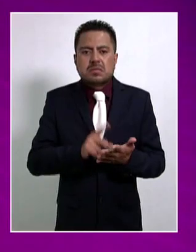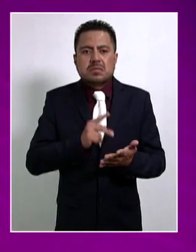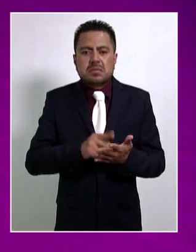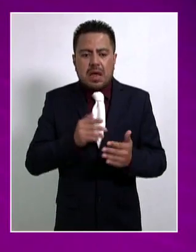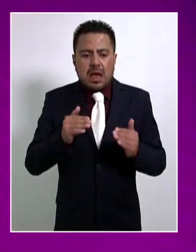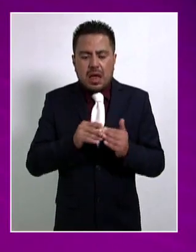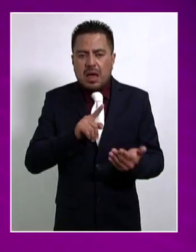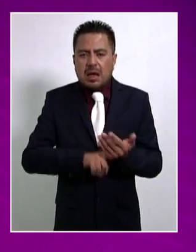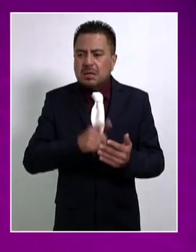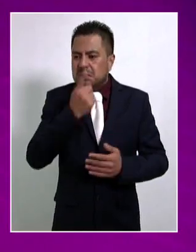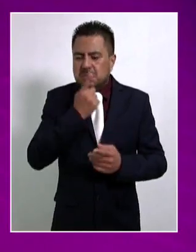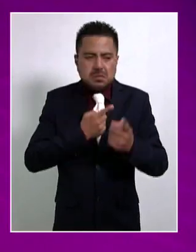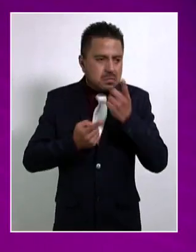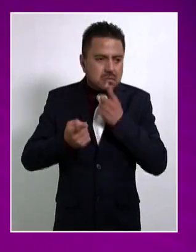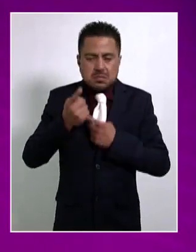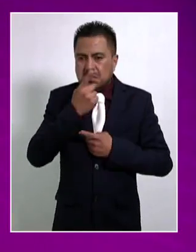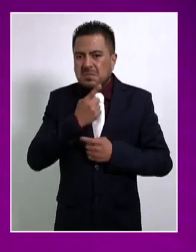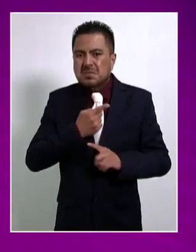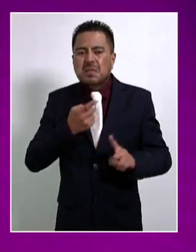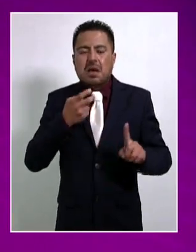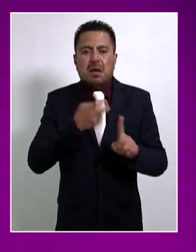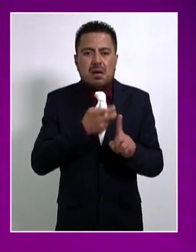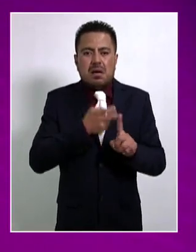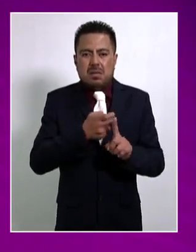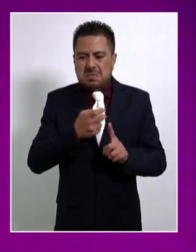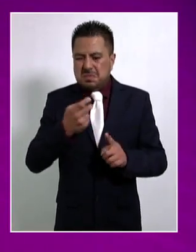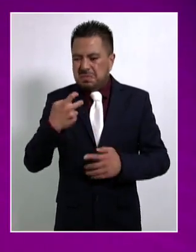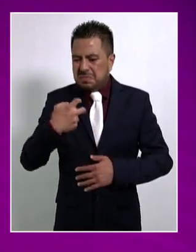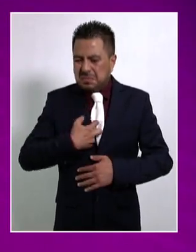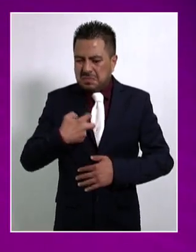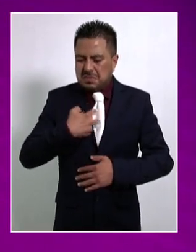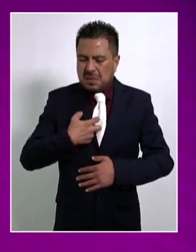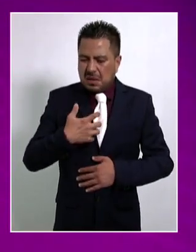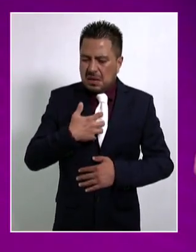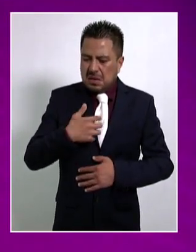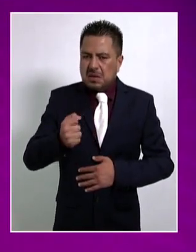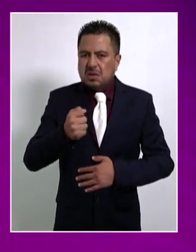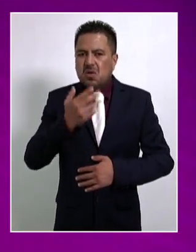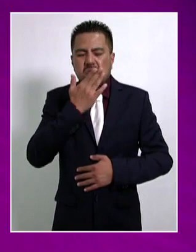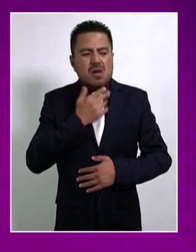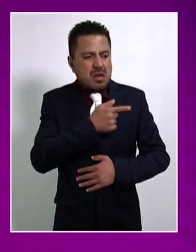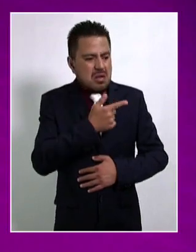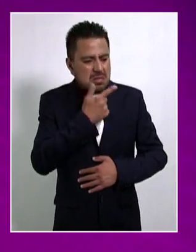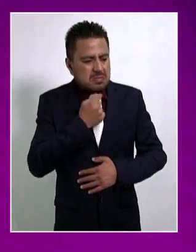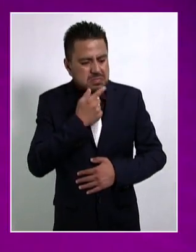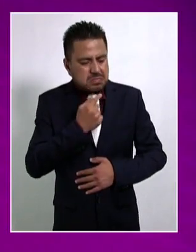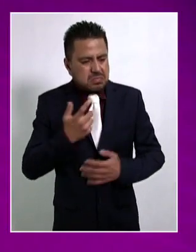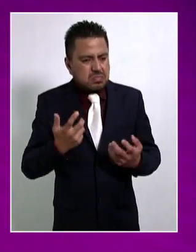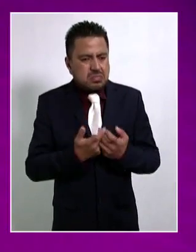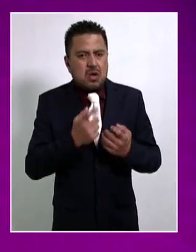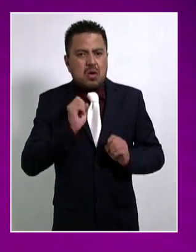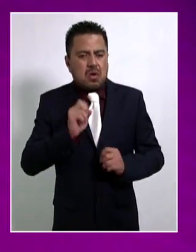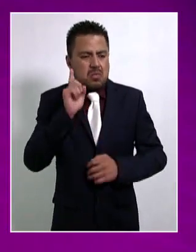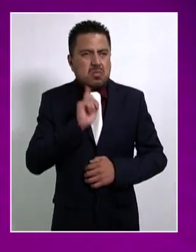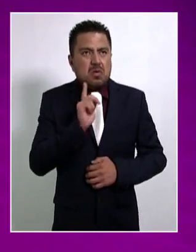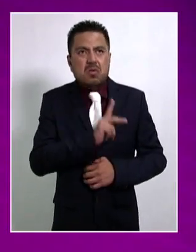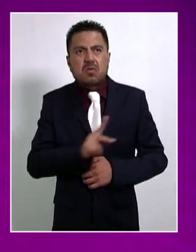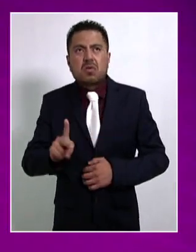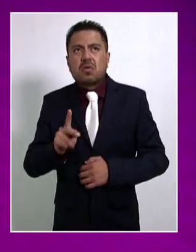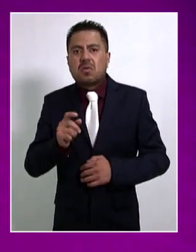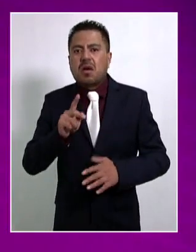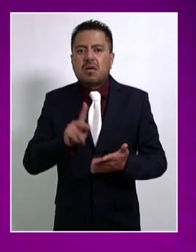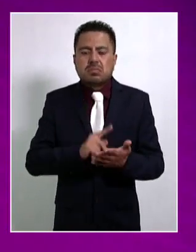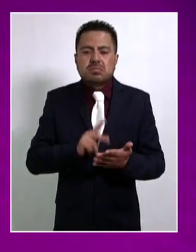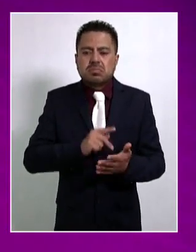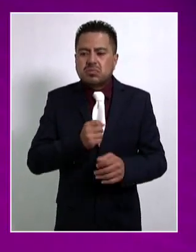han dicho o nos han incluso señalado por no ser lo suficientemente hombres o lo suficientemente mujeres, ¿no? ¿Cuántas veces